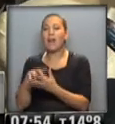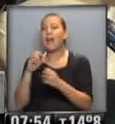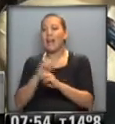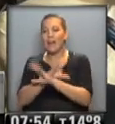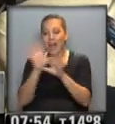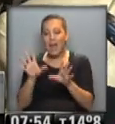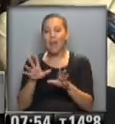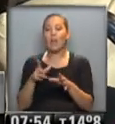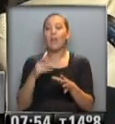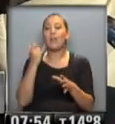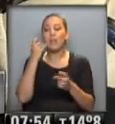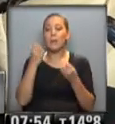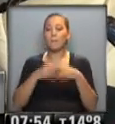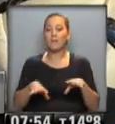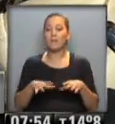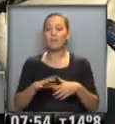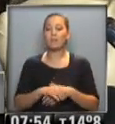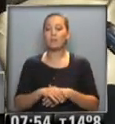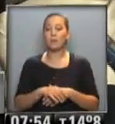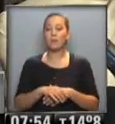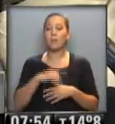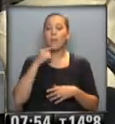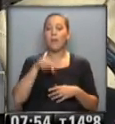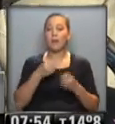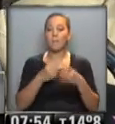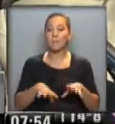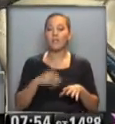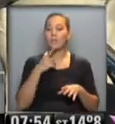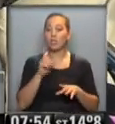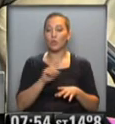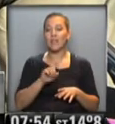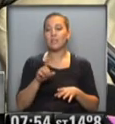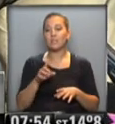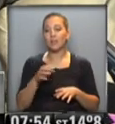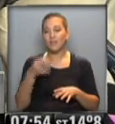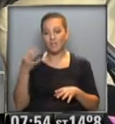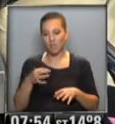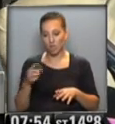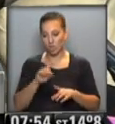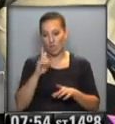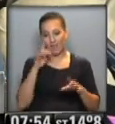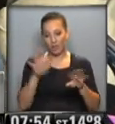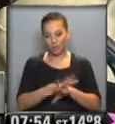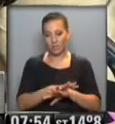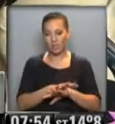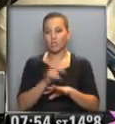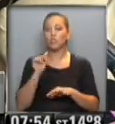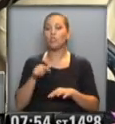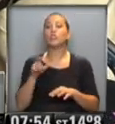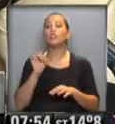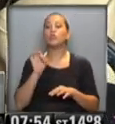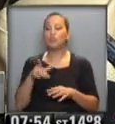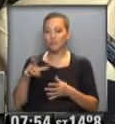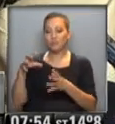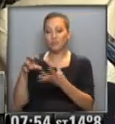progresista. Y bueno, empezamos con este paso que consideramos que no es testimonial, a no equivocarse. Esta es una